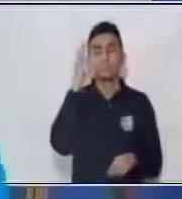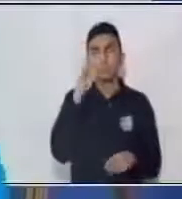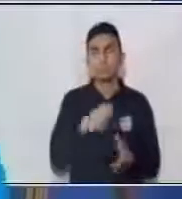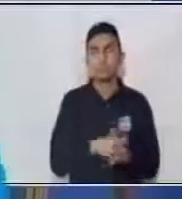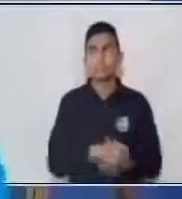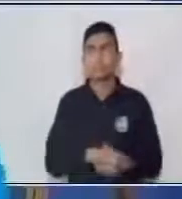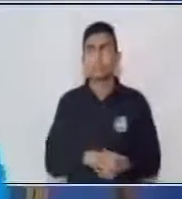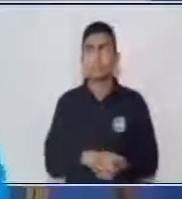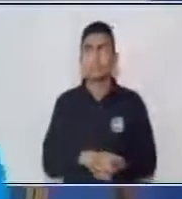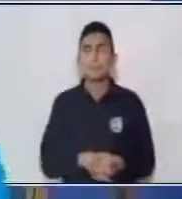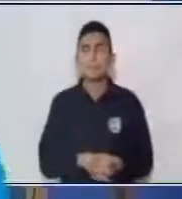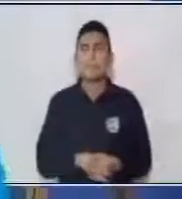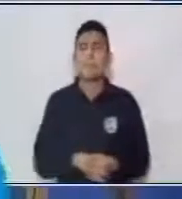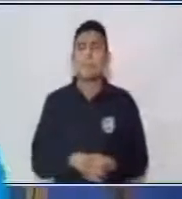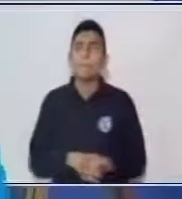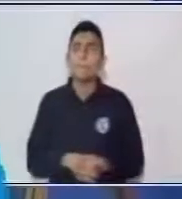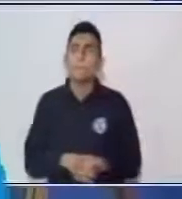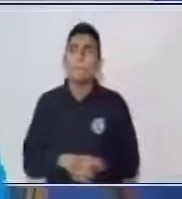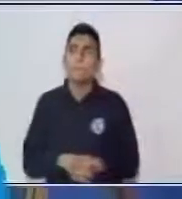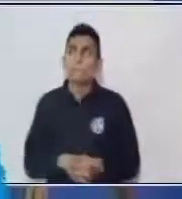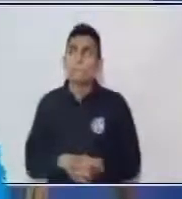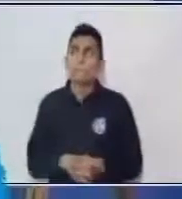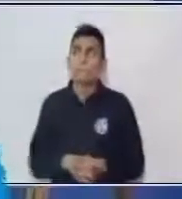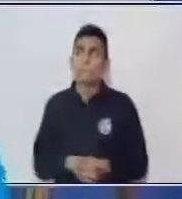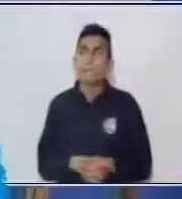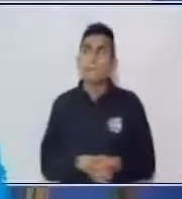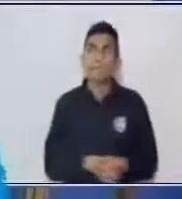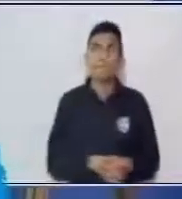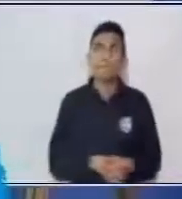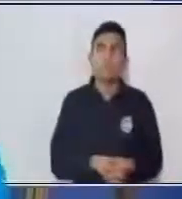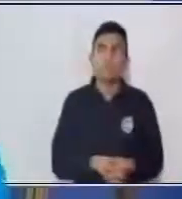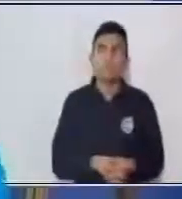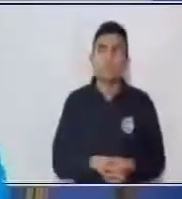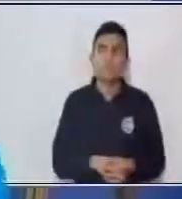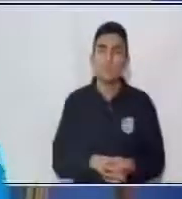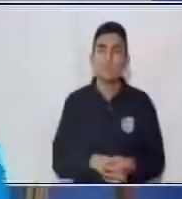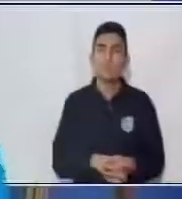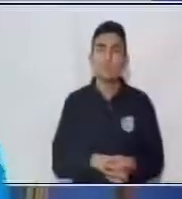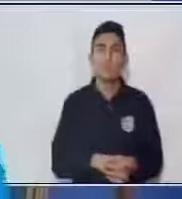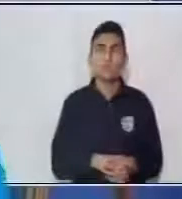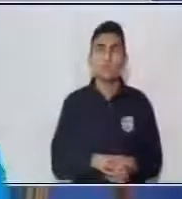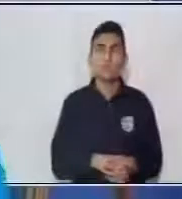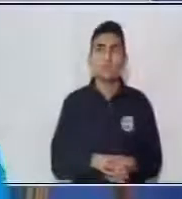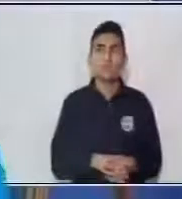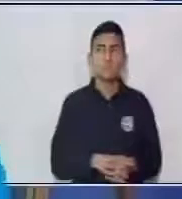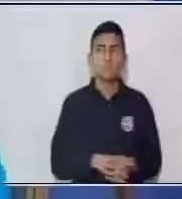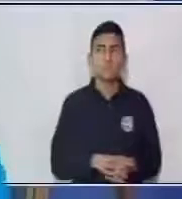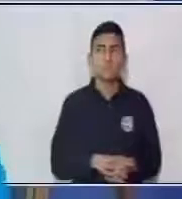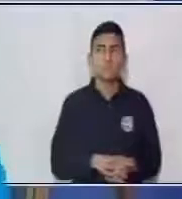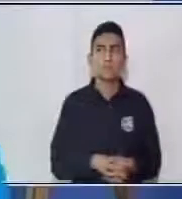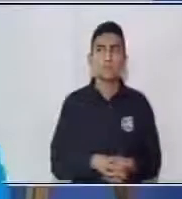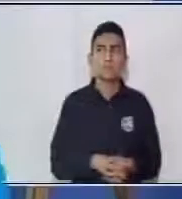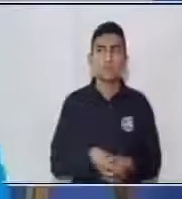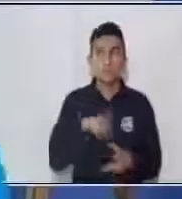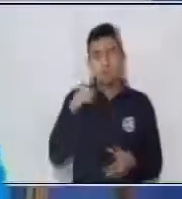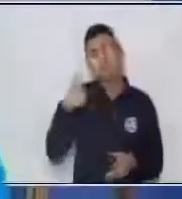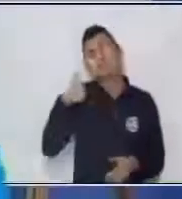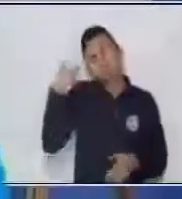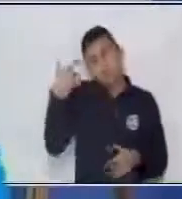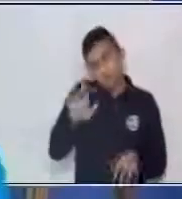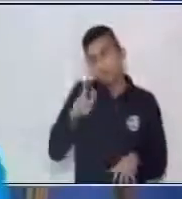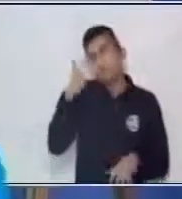aquí lo vamos a colocar bien, te lo hago de esta manera, yo sé que ya eres de quinto primaria, pero que de todos modos debes de